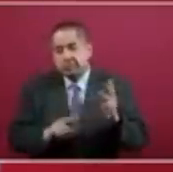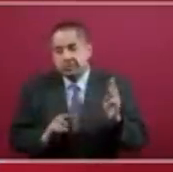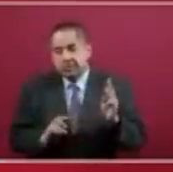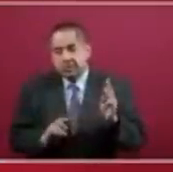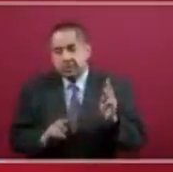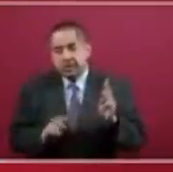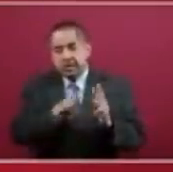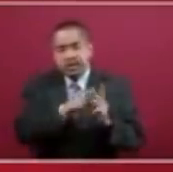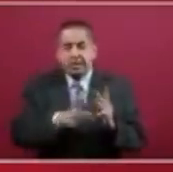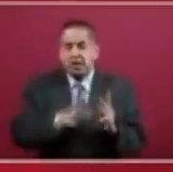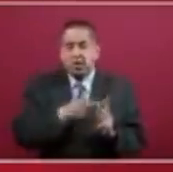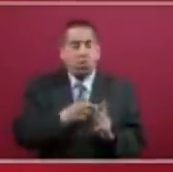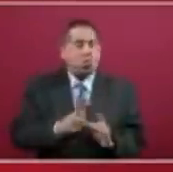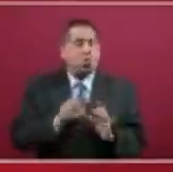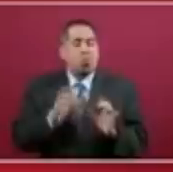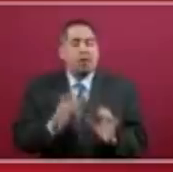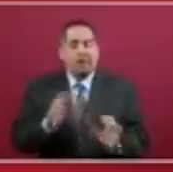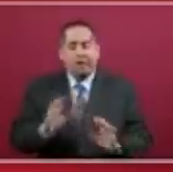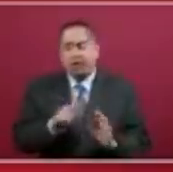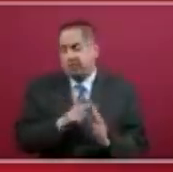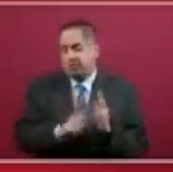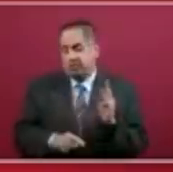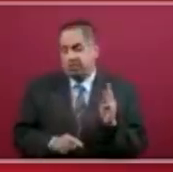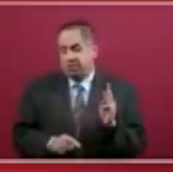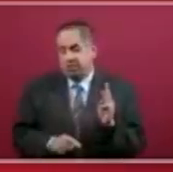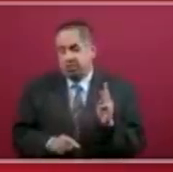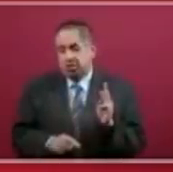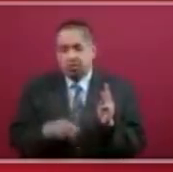pues tienen que cuidar